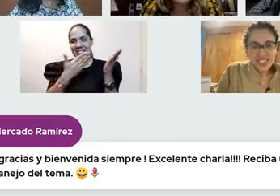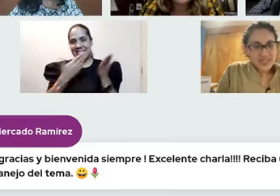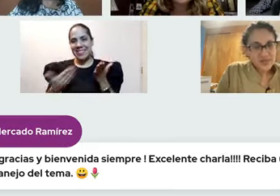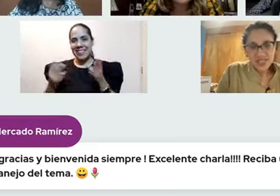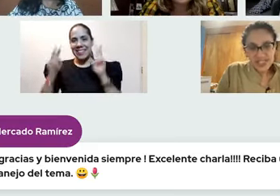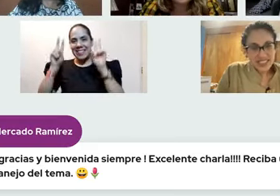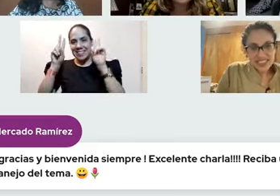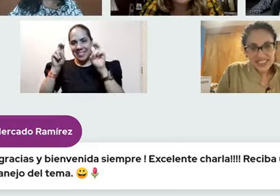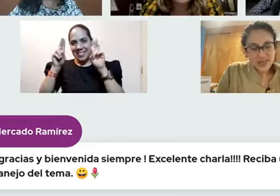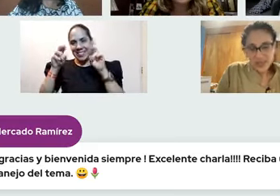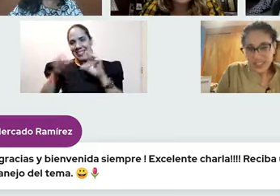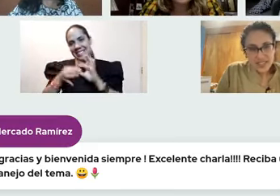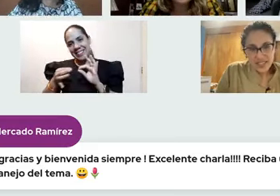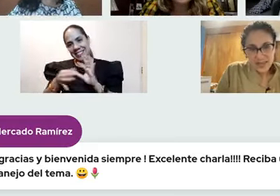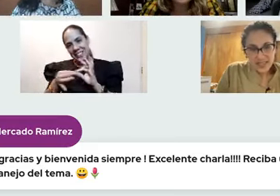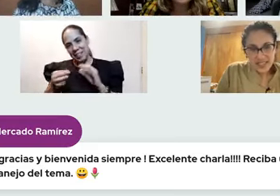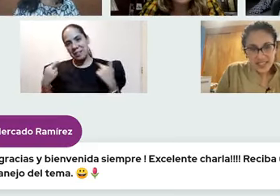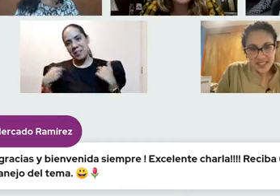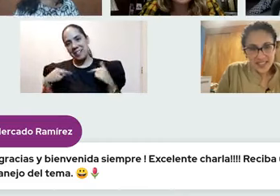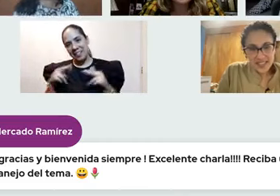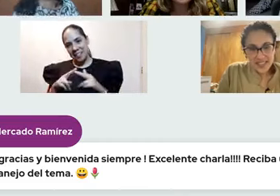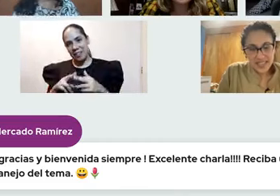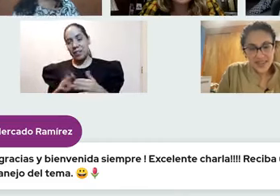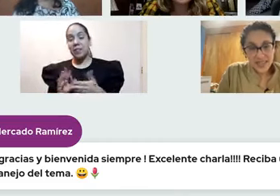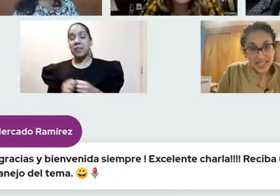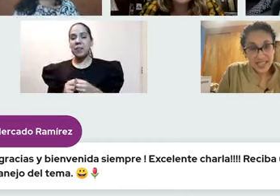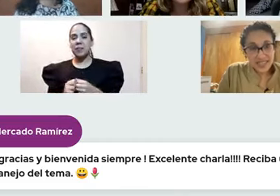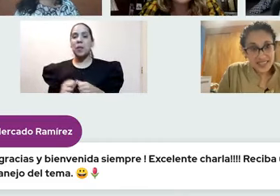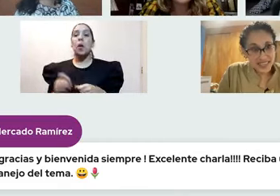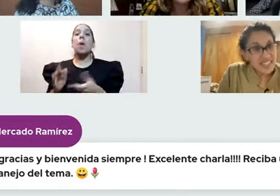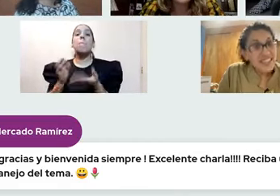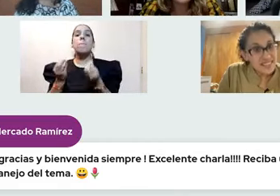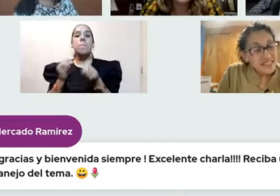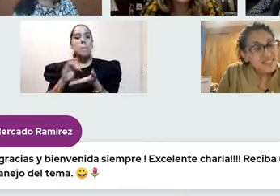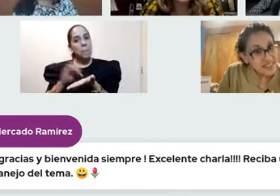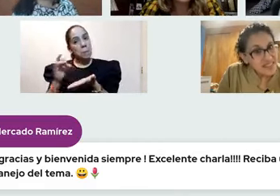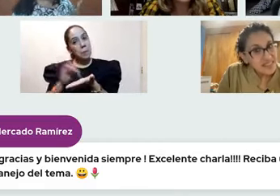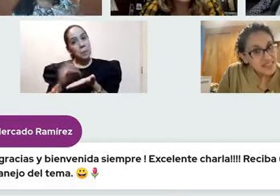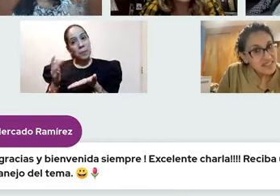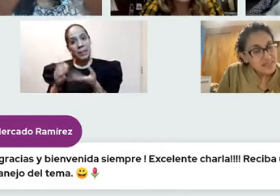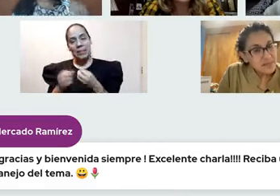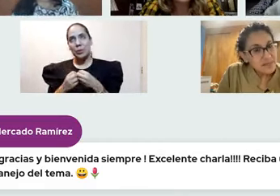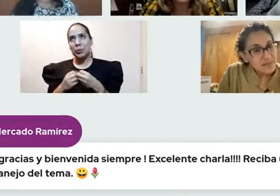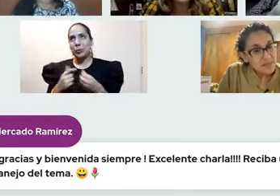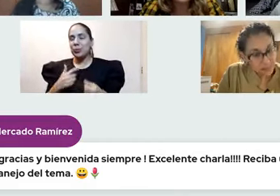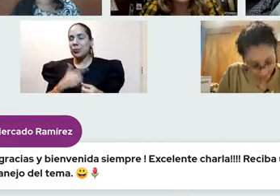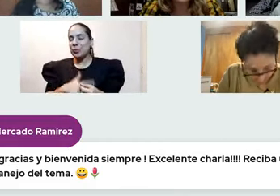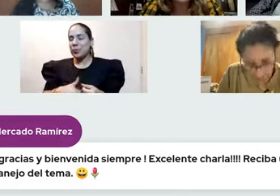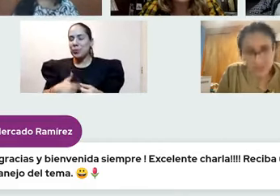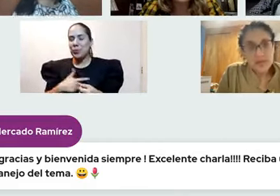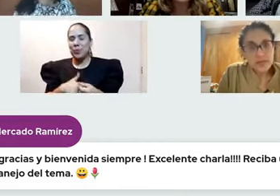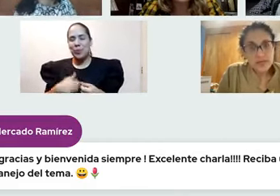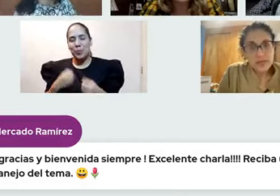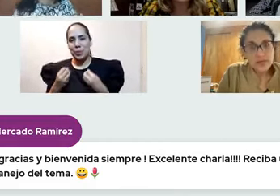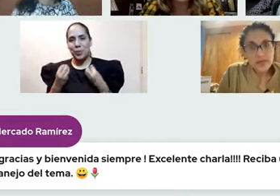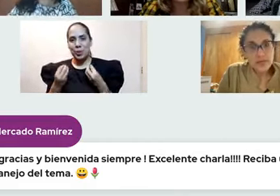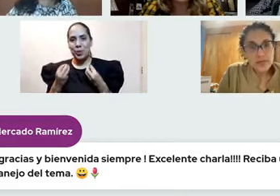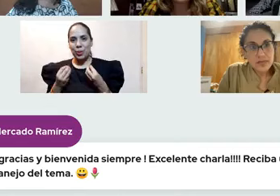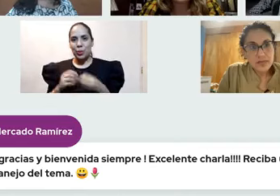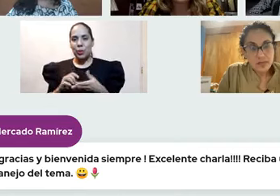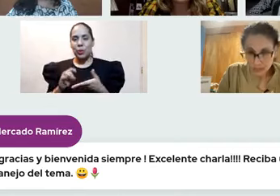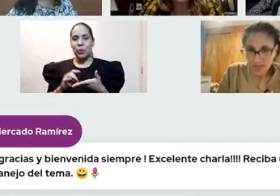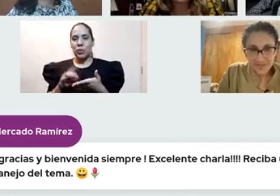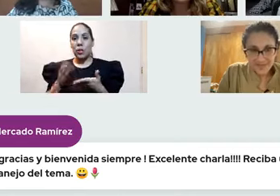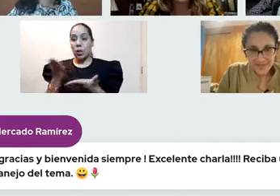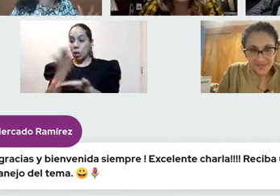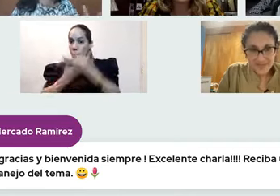Muchas gracias, muchas gracias. Un placer, de verdad. Y Maestra, ojalá. pues yo creo Sí. que te voy a compartir la liga en vivo porque hay muchos